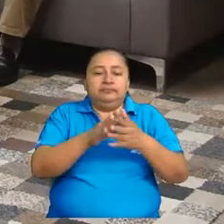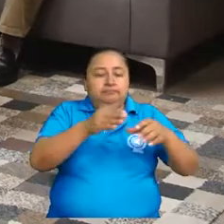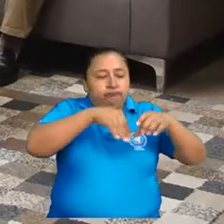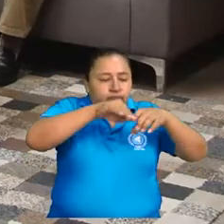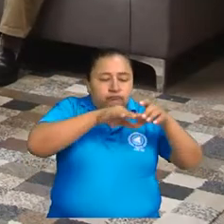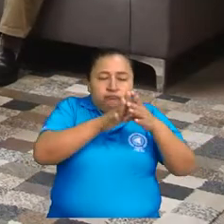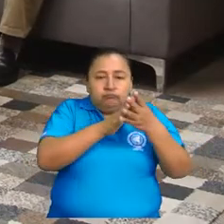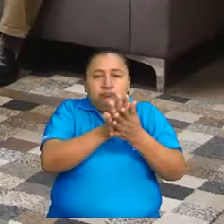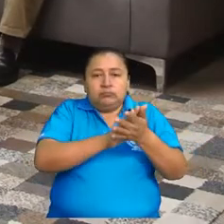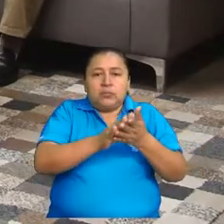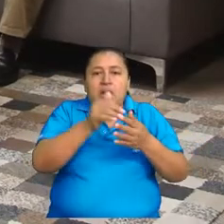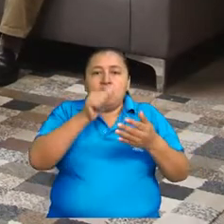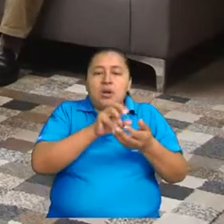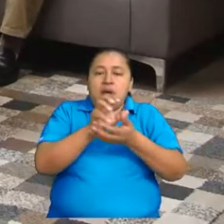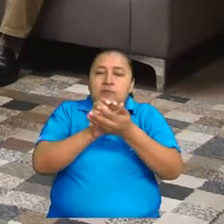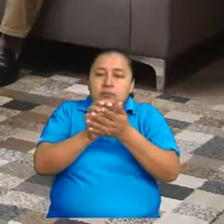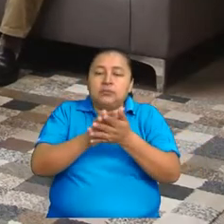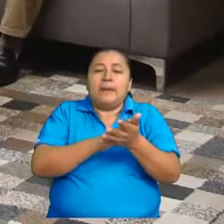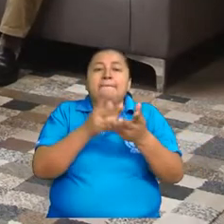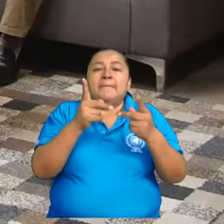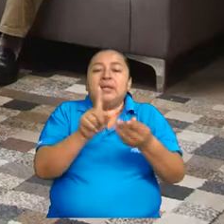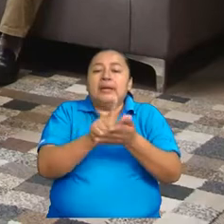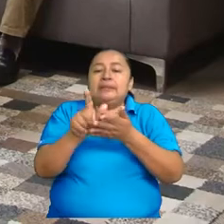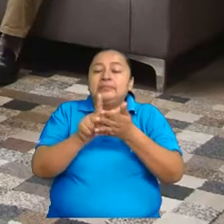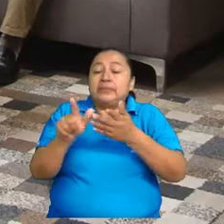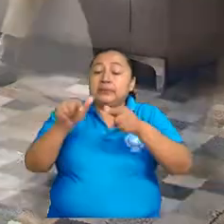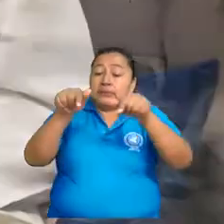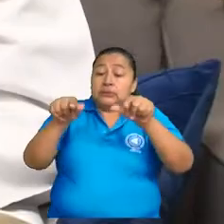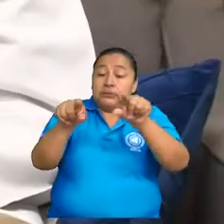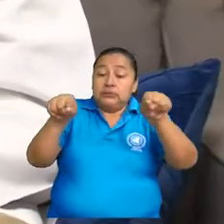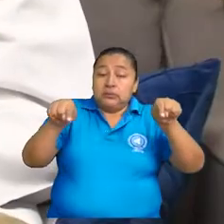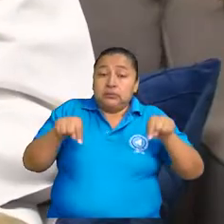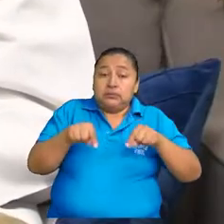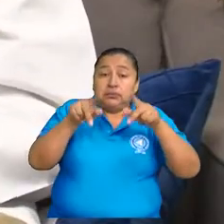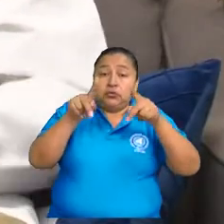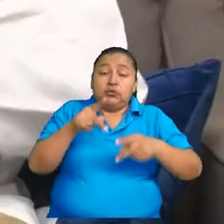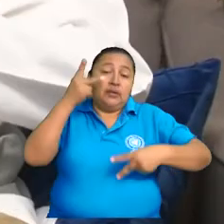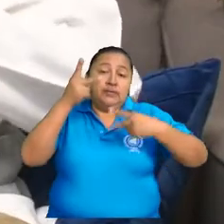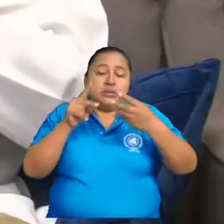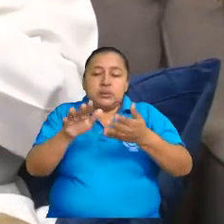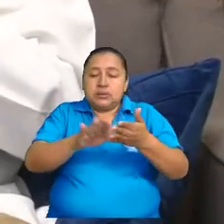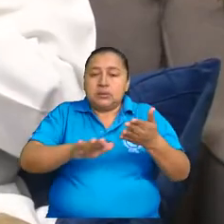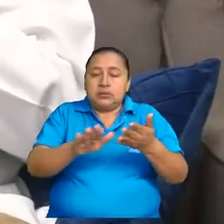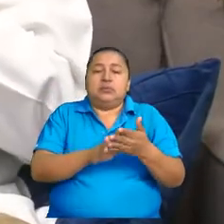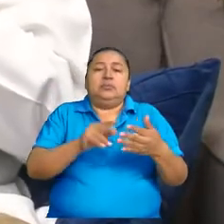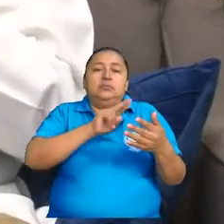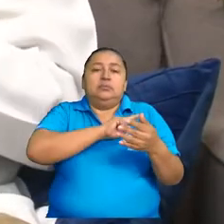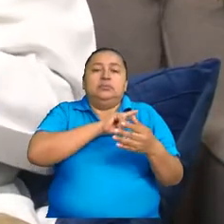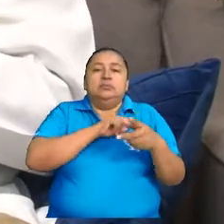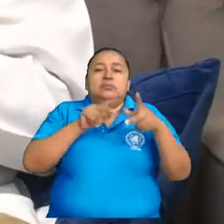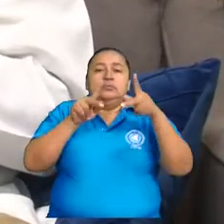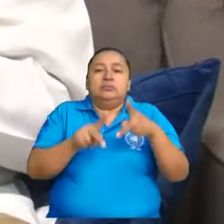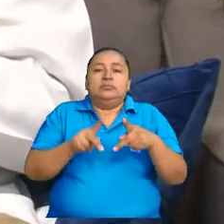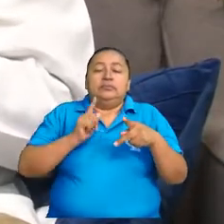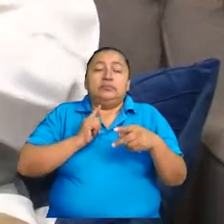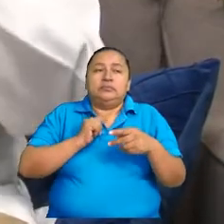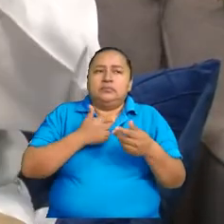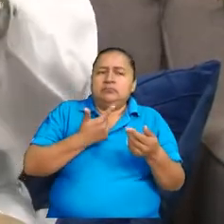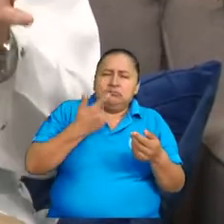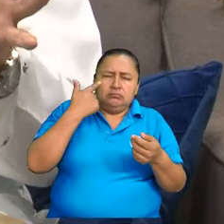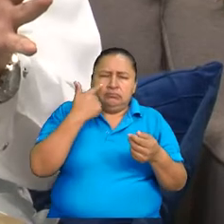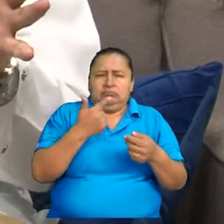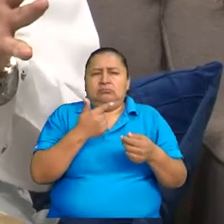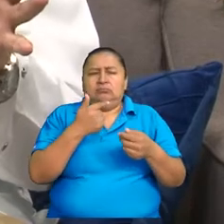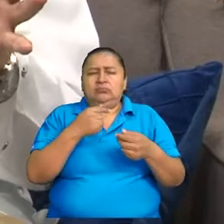lavar los trastes con agua y jabón y a limpiar en el área donde estuvo la visita, ¿verdad? Si hay una persona que tiene síntomas y que